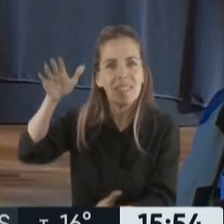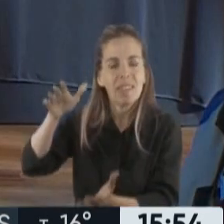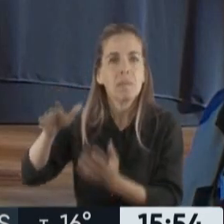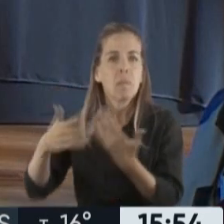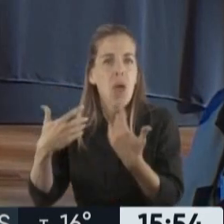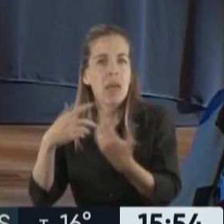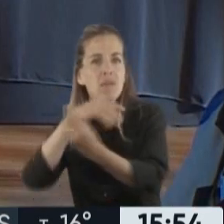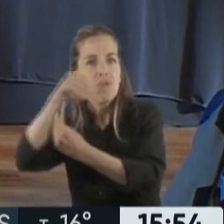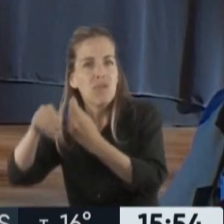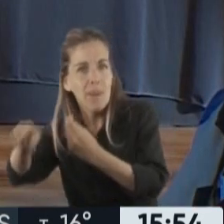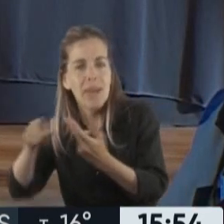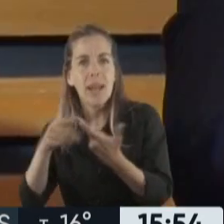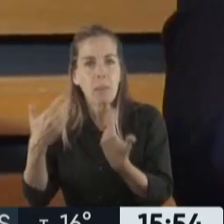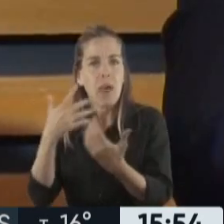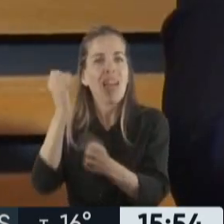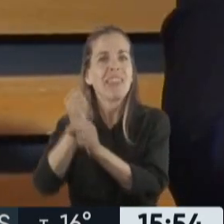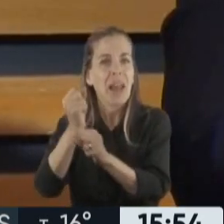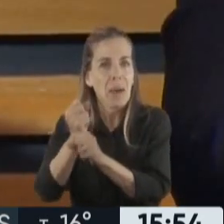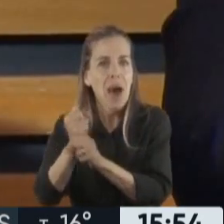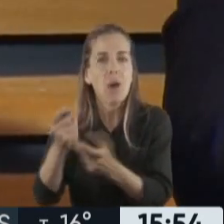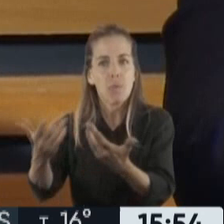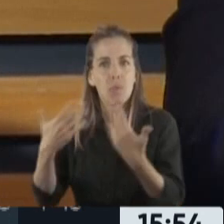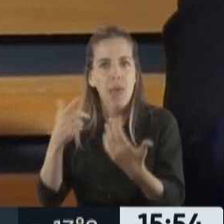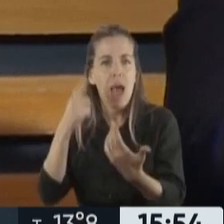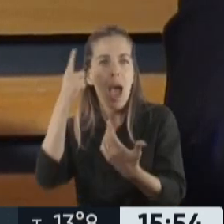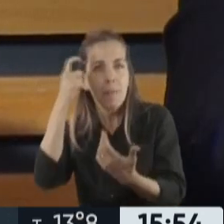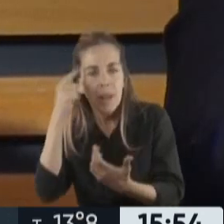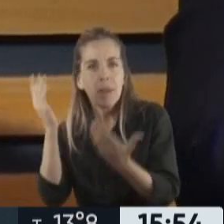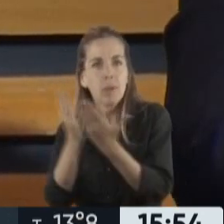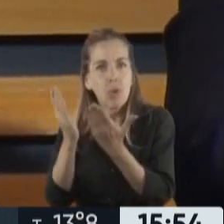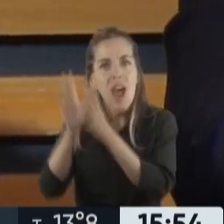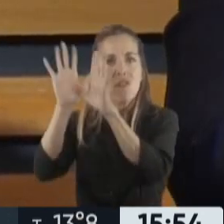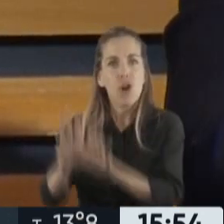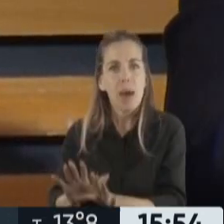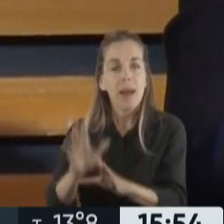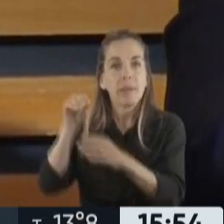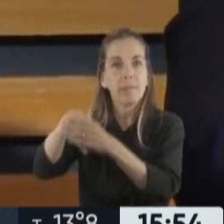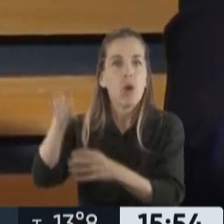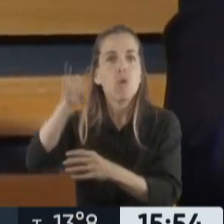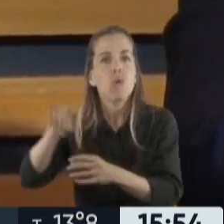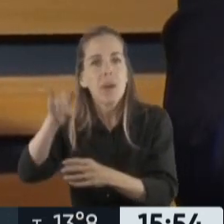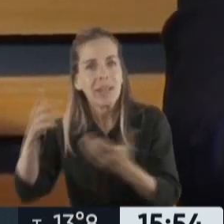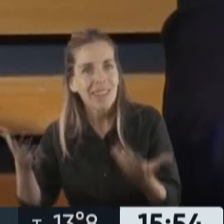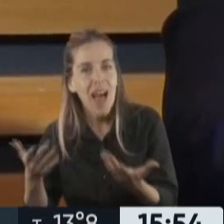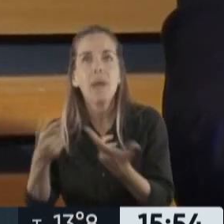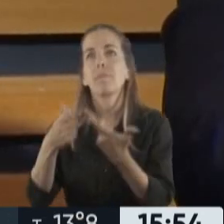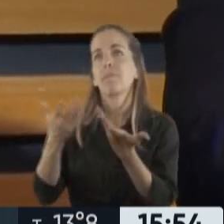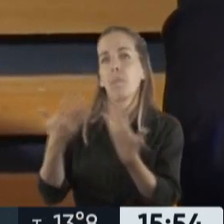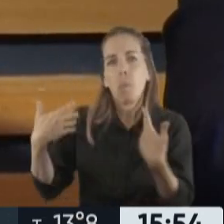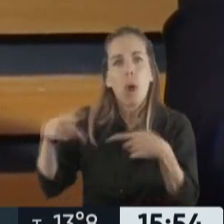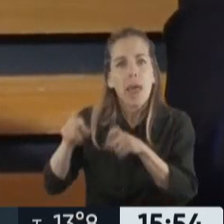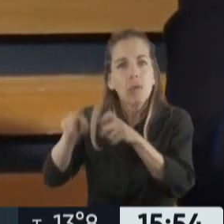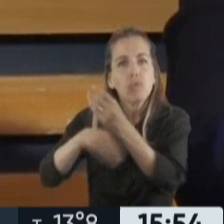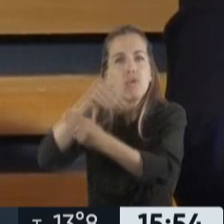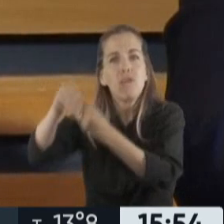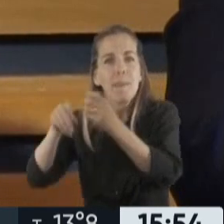pueda encontrar un trabajo, pueda capacitarse en una universidad, pueda construir su propia